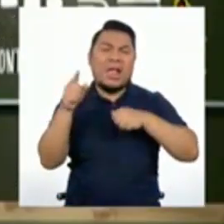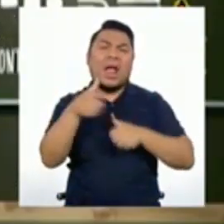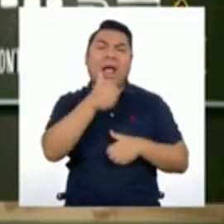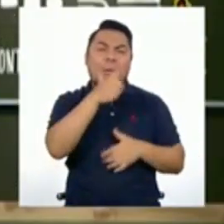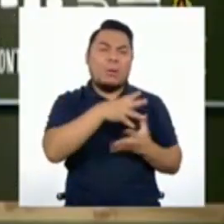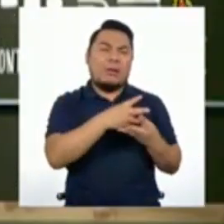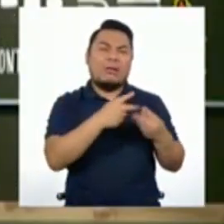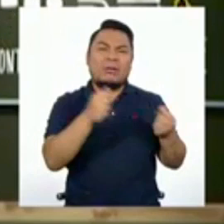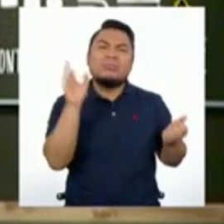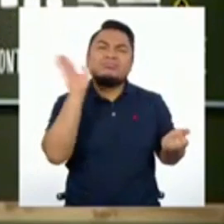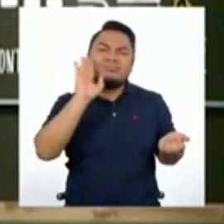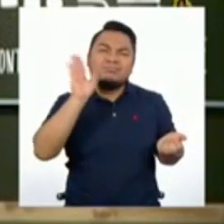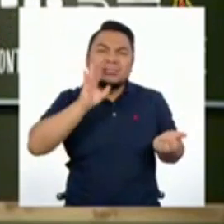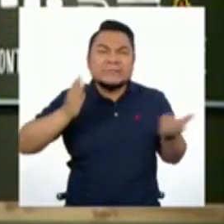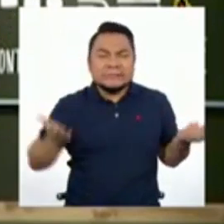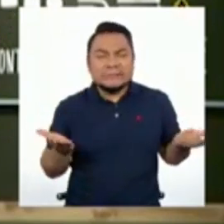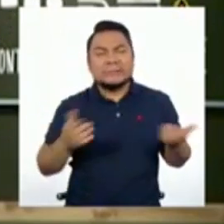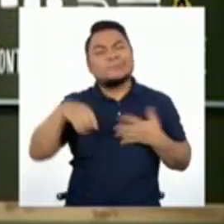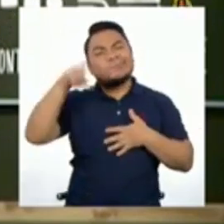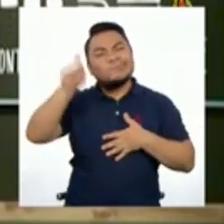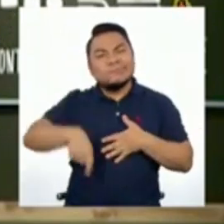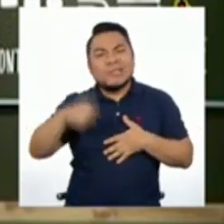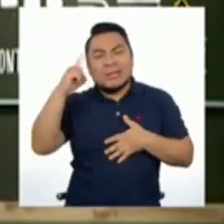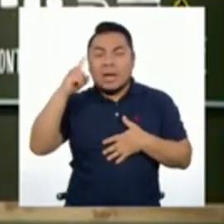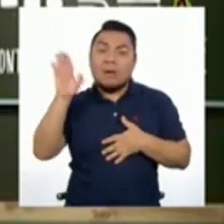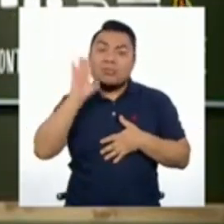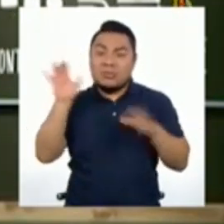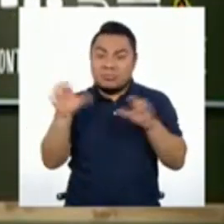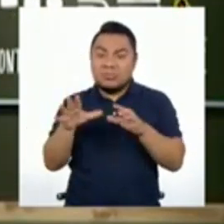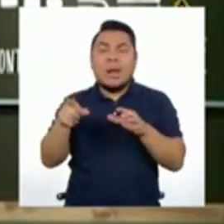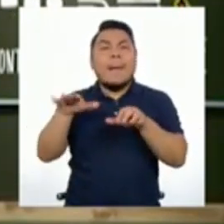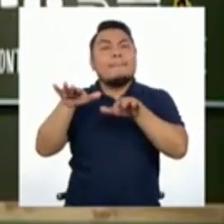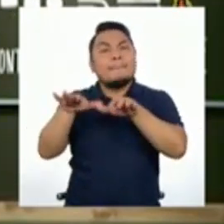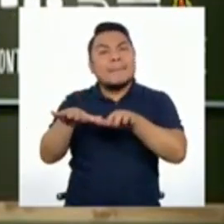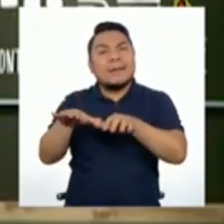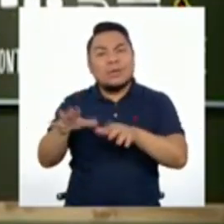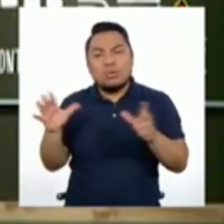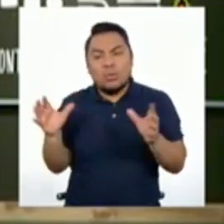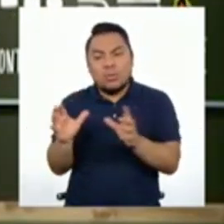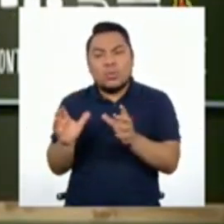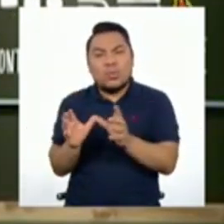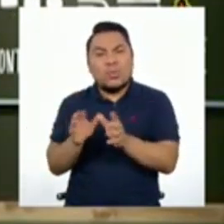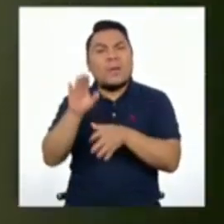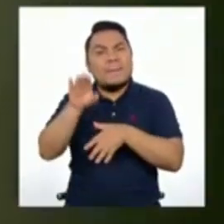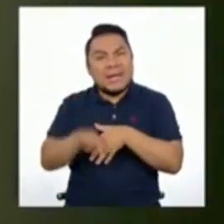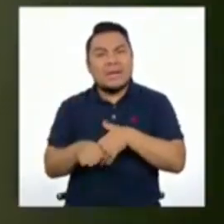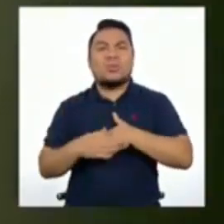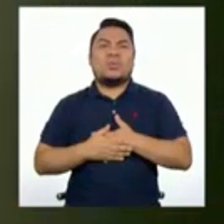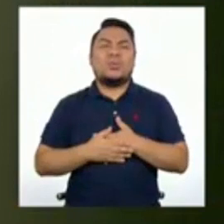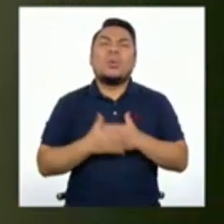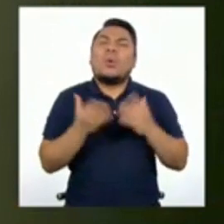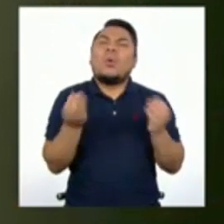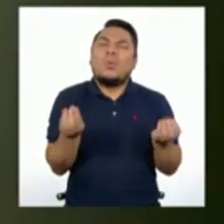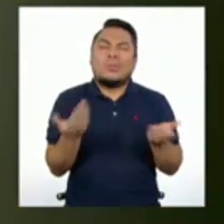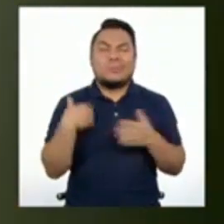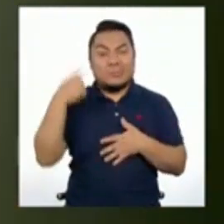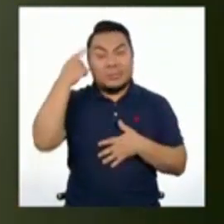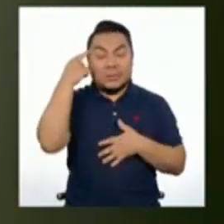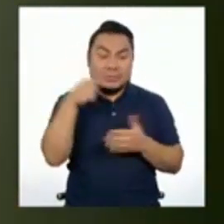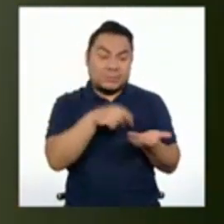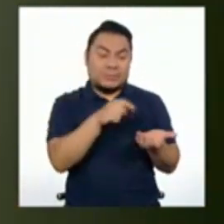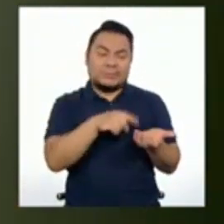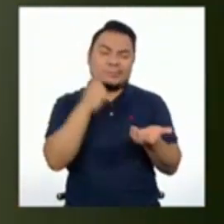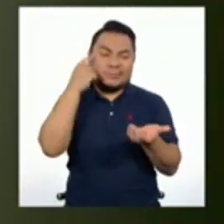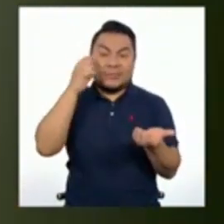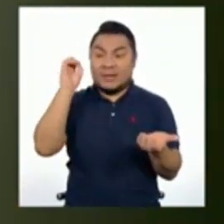Hay que achicar, limitar, reducir la cantidad de basura que producimos. Antes de descartar algo, preguntarse si lo